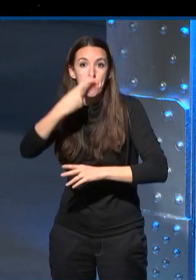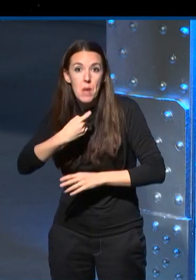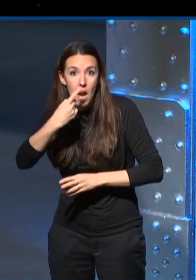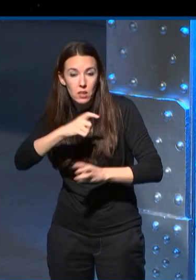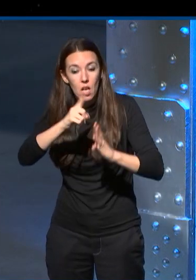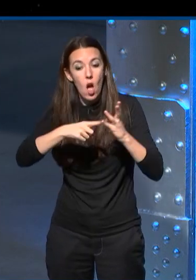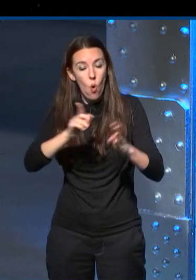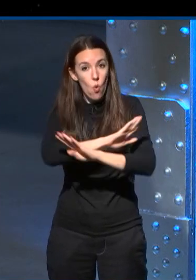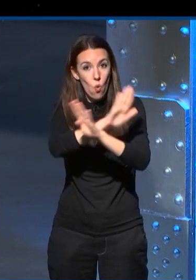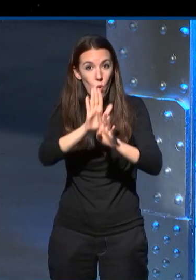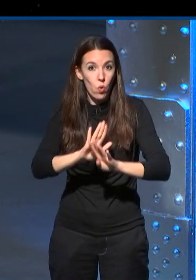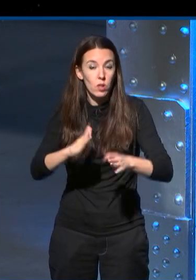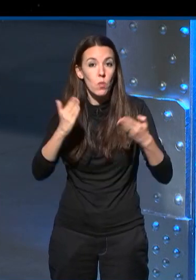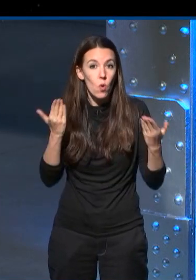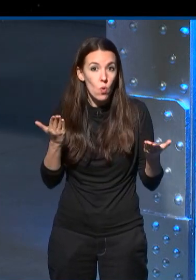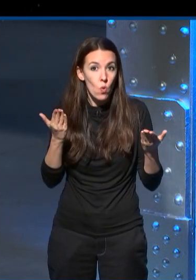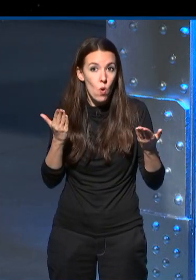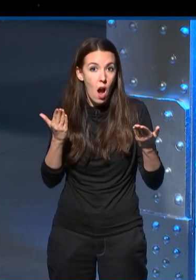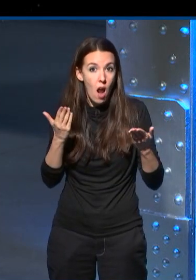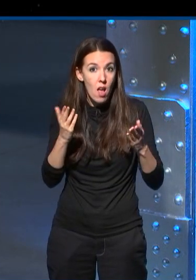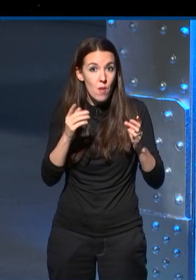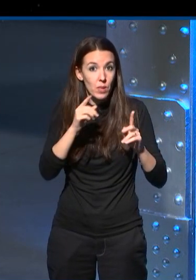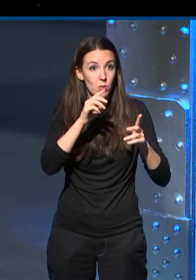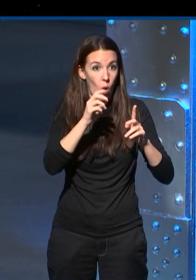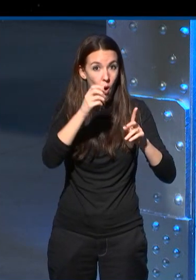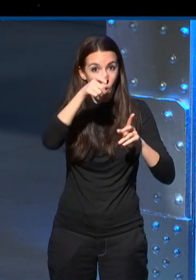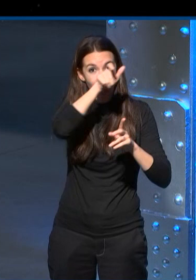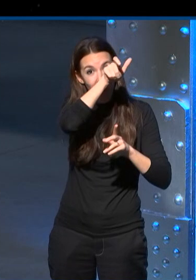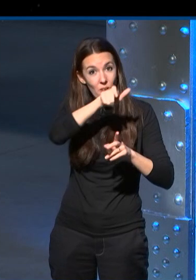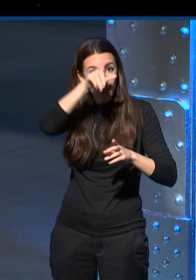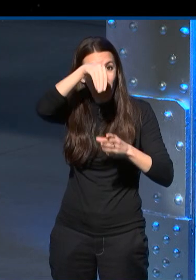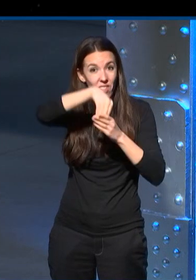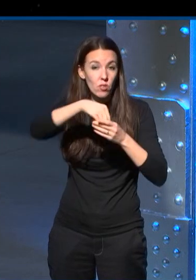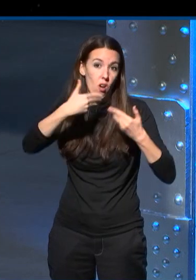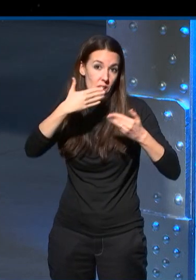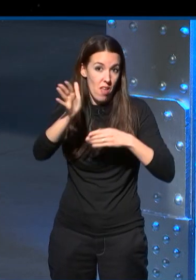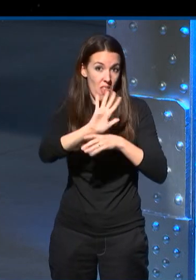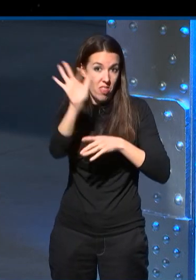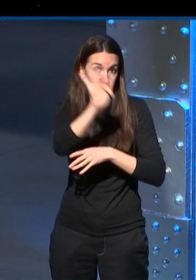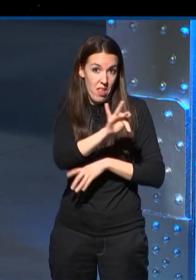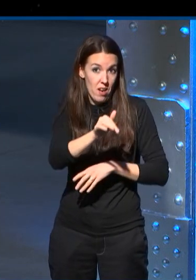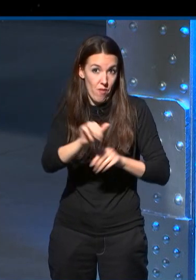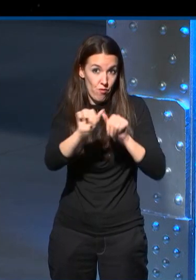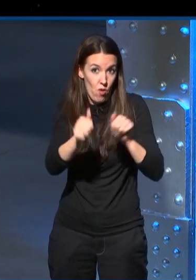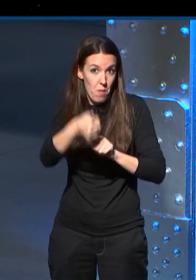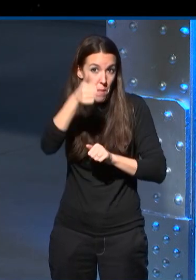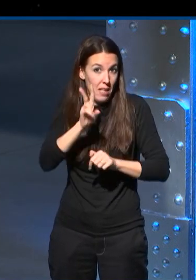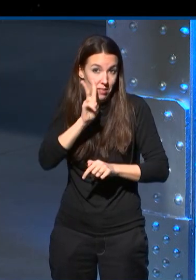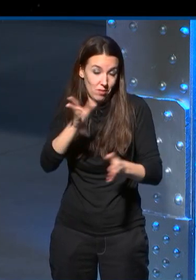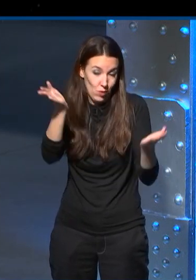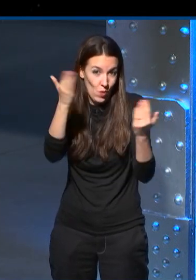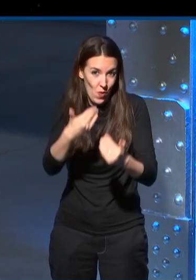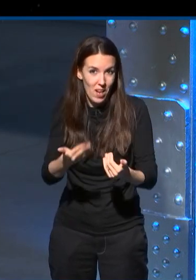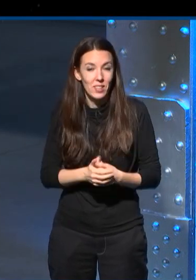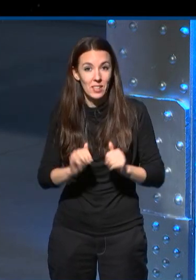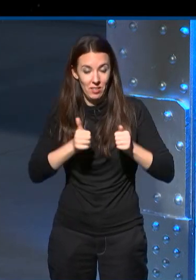Y finalmente, pues, las misiones tripuladas a Marte a través del cine. No tenemos otra manera de verlo. Pues